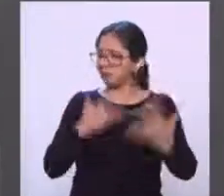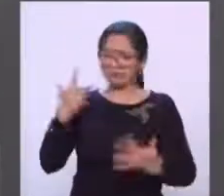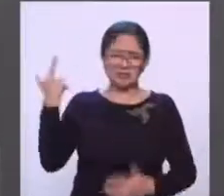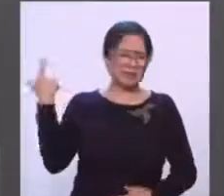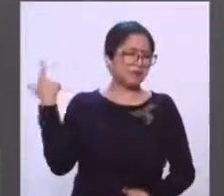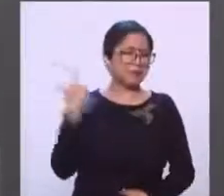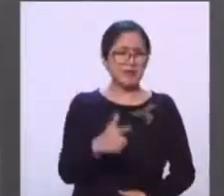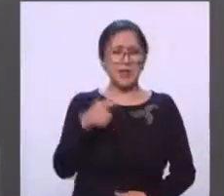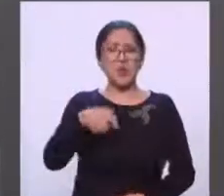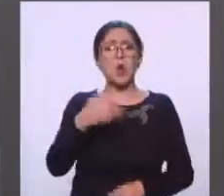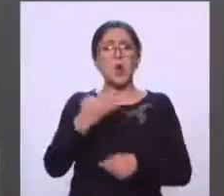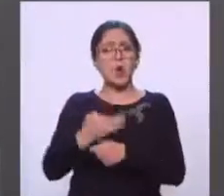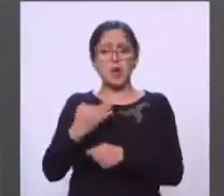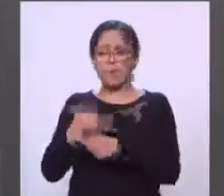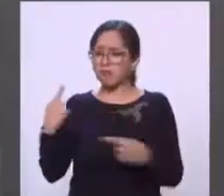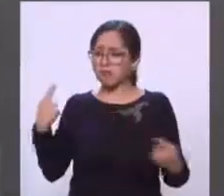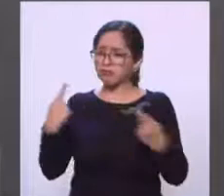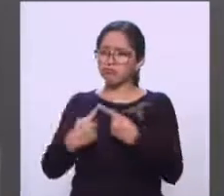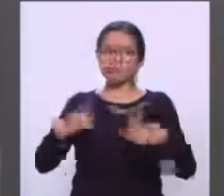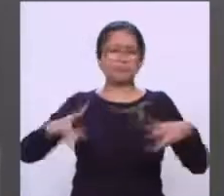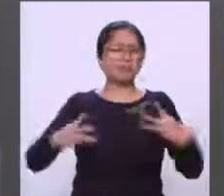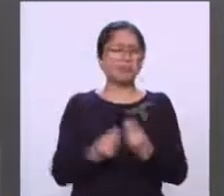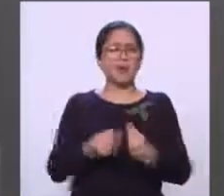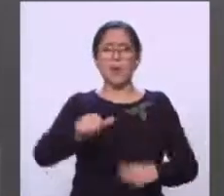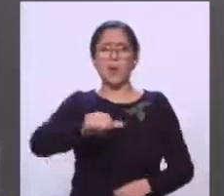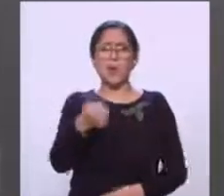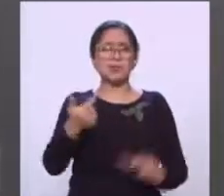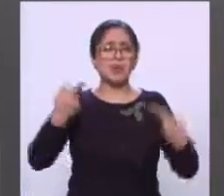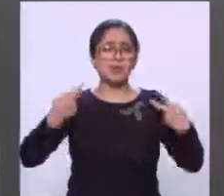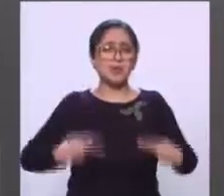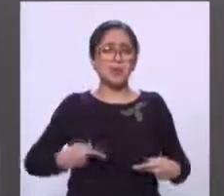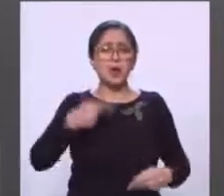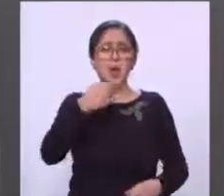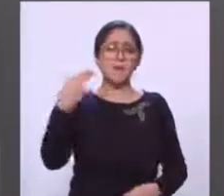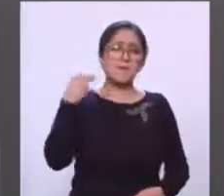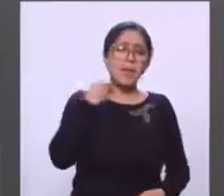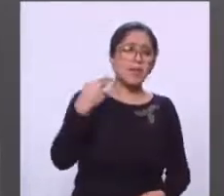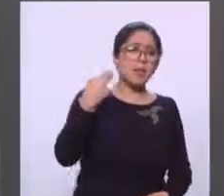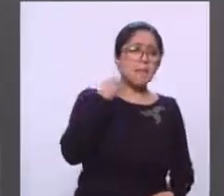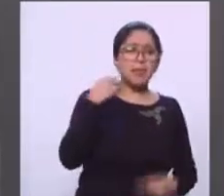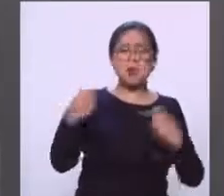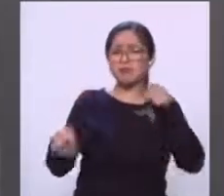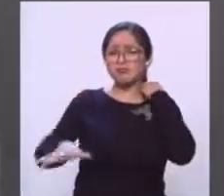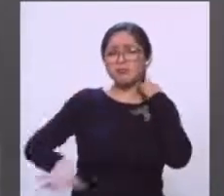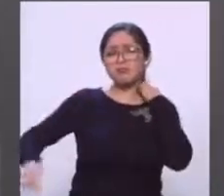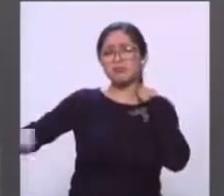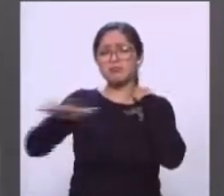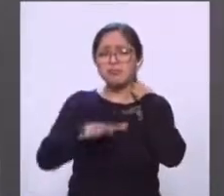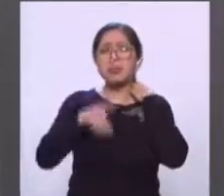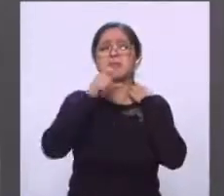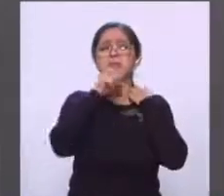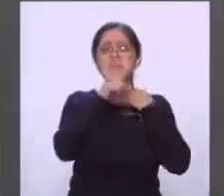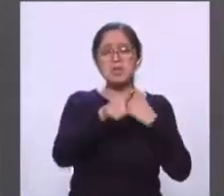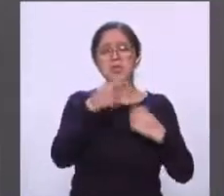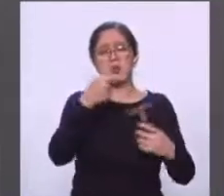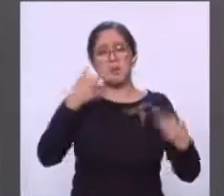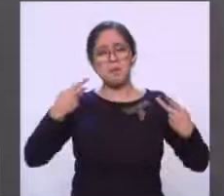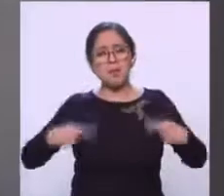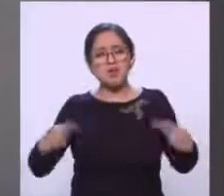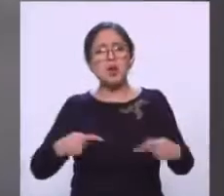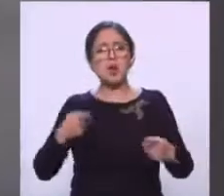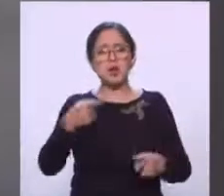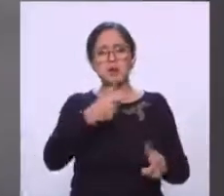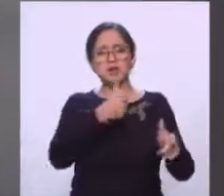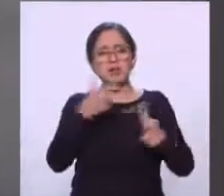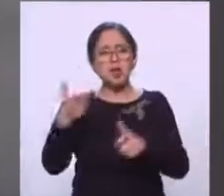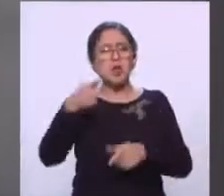tan solo en los últimos días, al menos 11 personas fueron asesinadas en municipios de la entidad y se han registrado ataques armados, como el que ocurrió